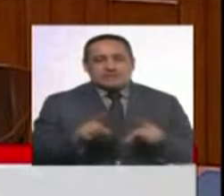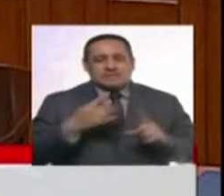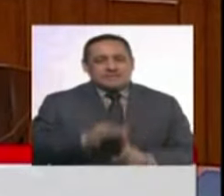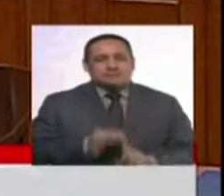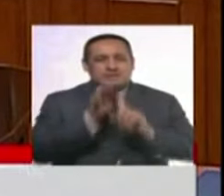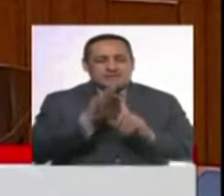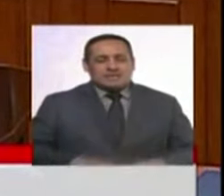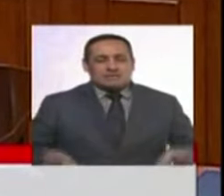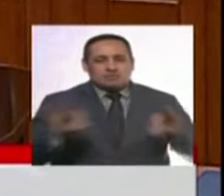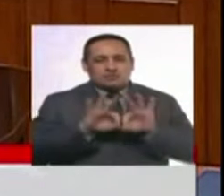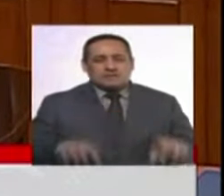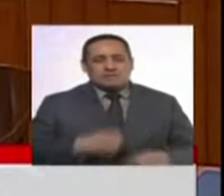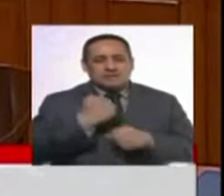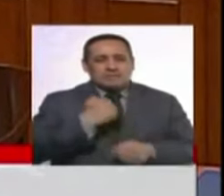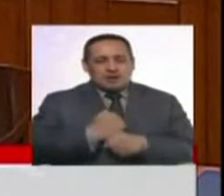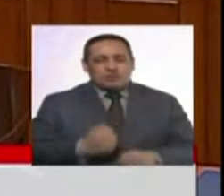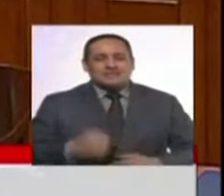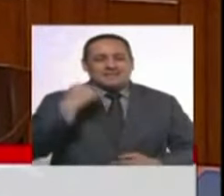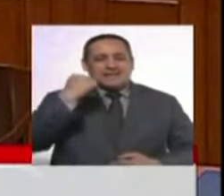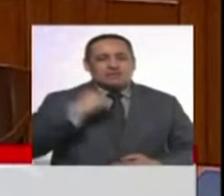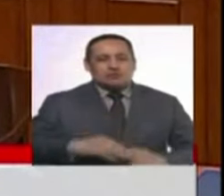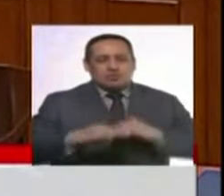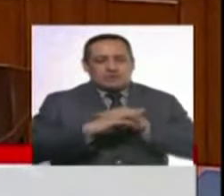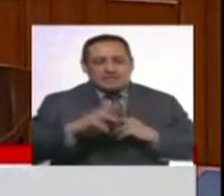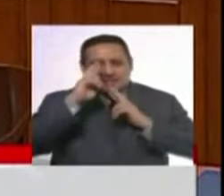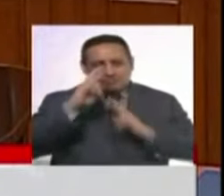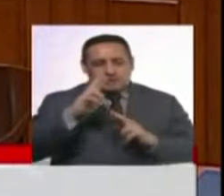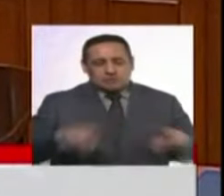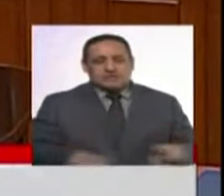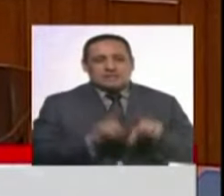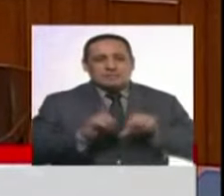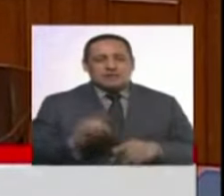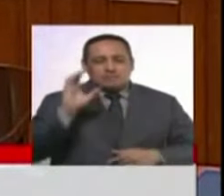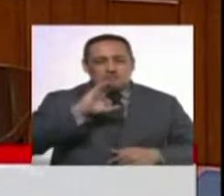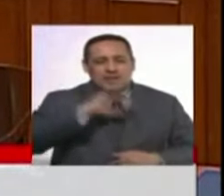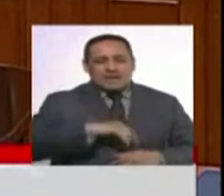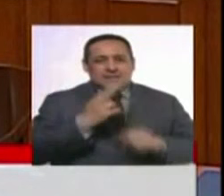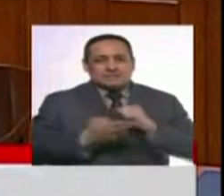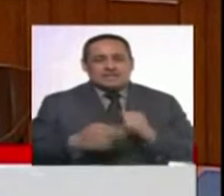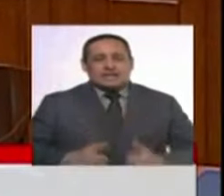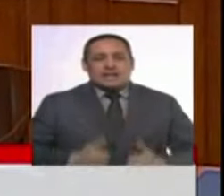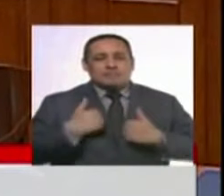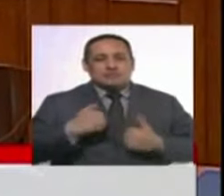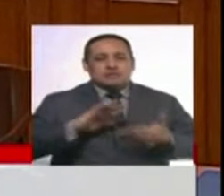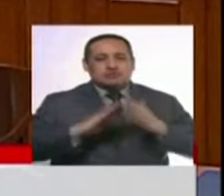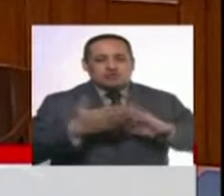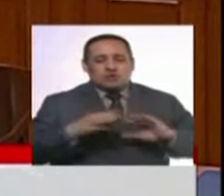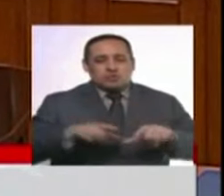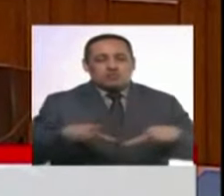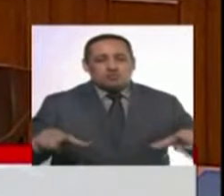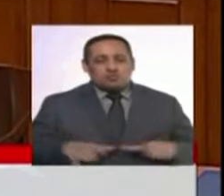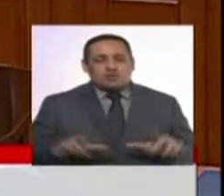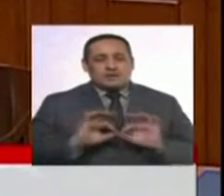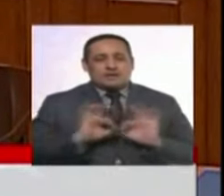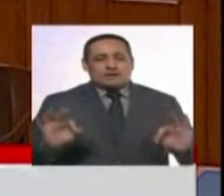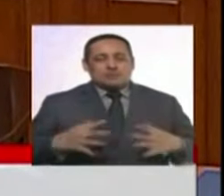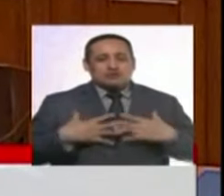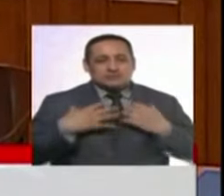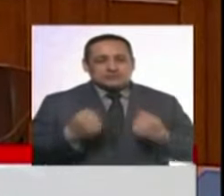para el ejercicio de derecho democráticos y buscan garantizar la vida en sociedad en un espacio sano